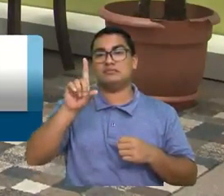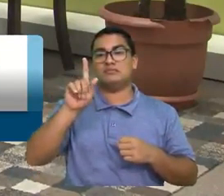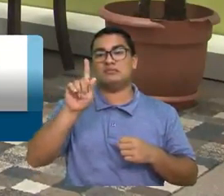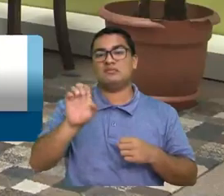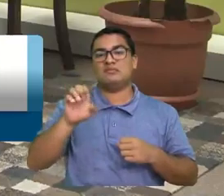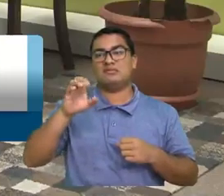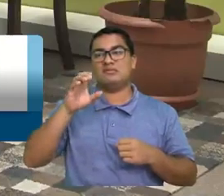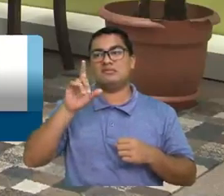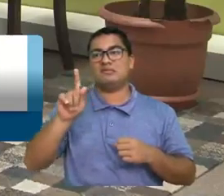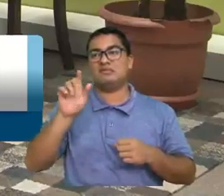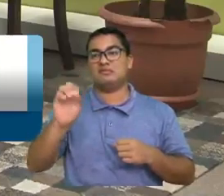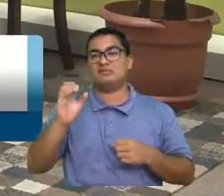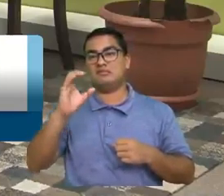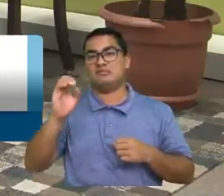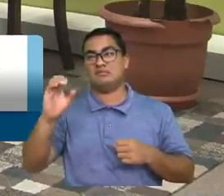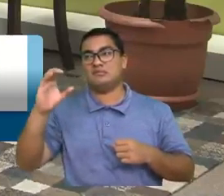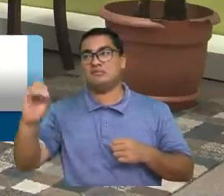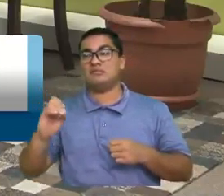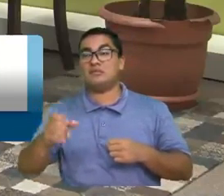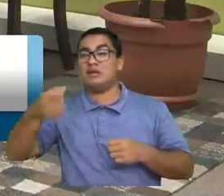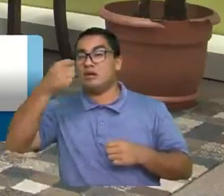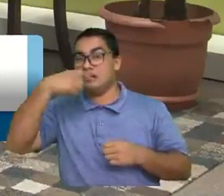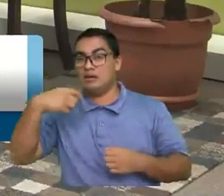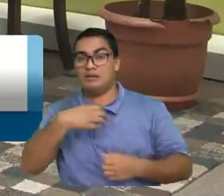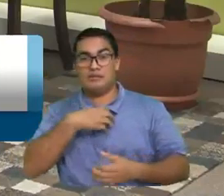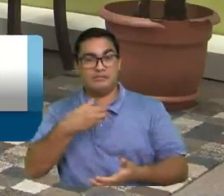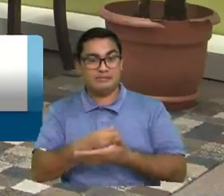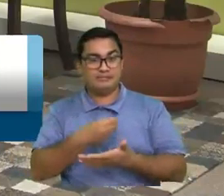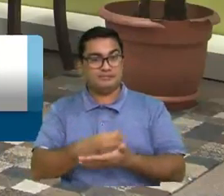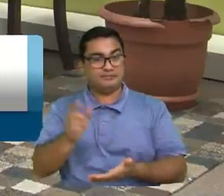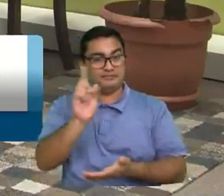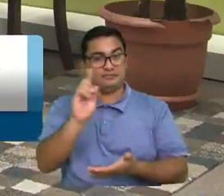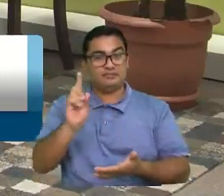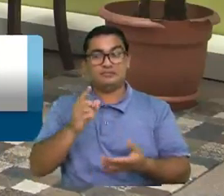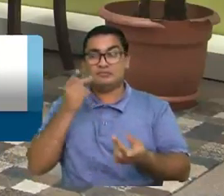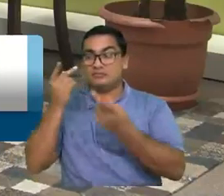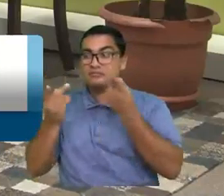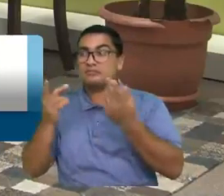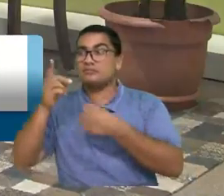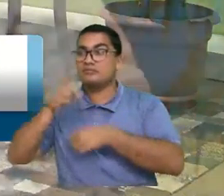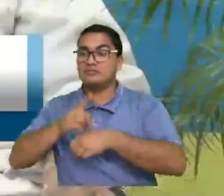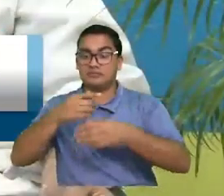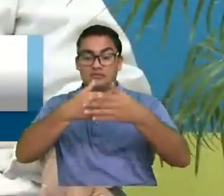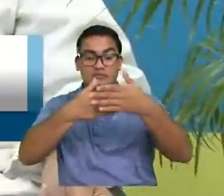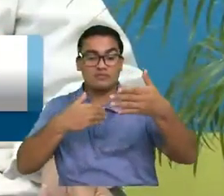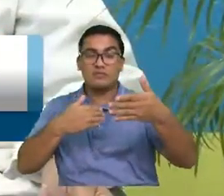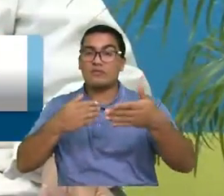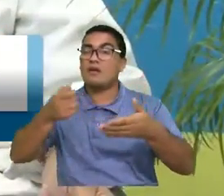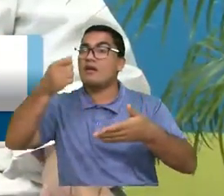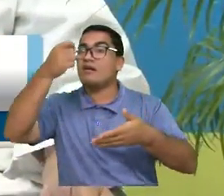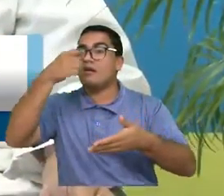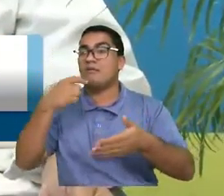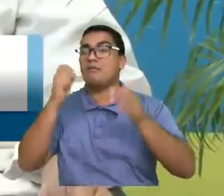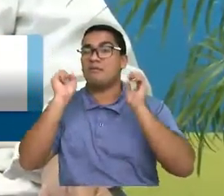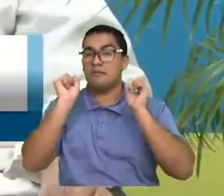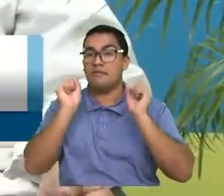que yo voy a venir y me voy a automedicar, es el médico que tiene que ver qué antibiótico es el que te va a